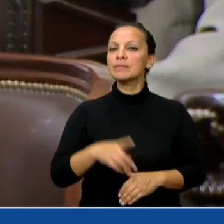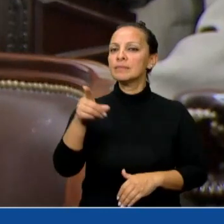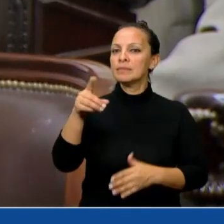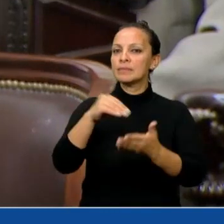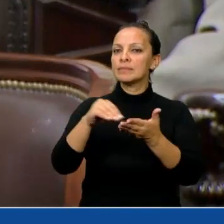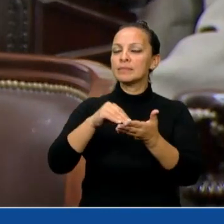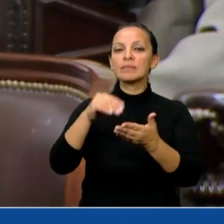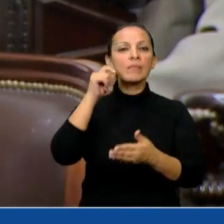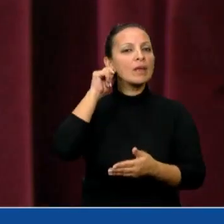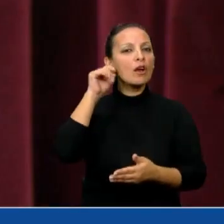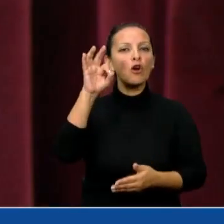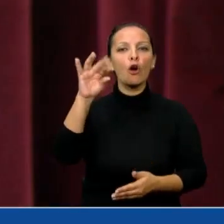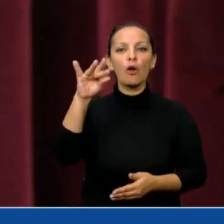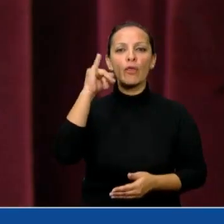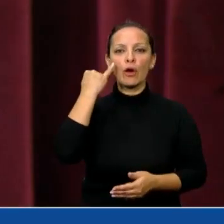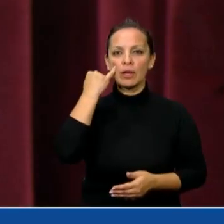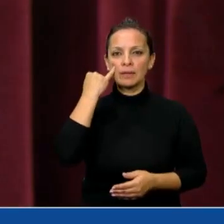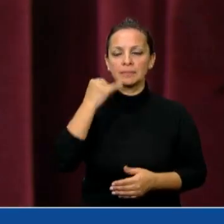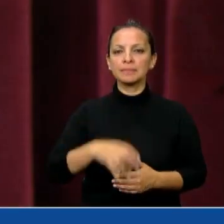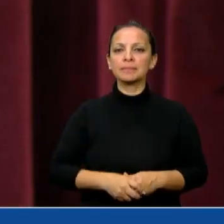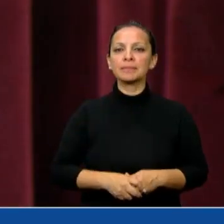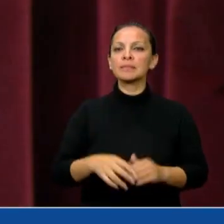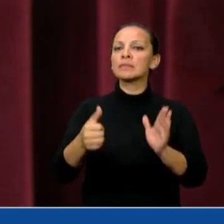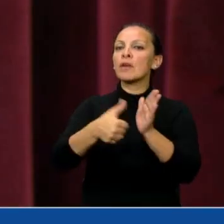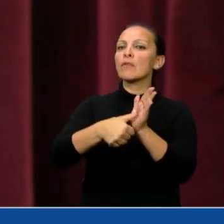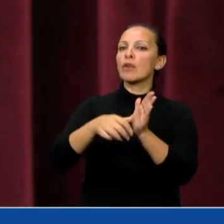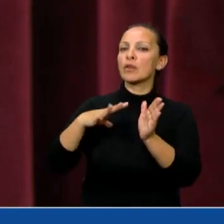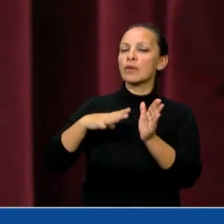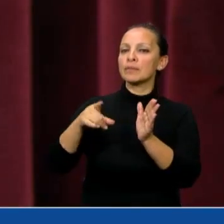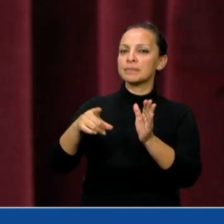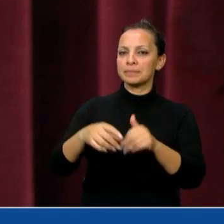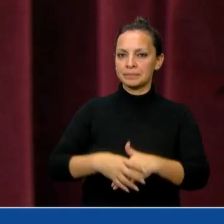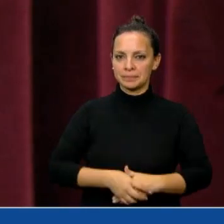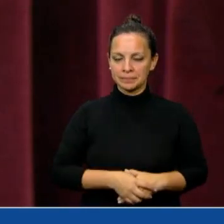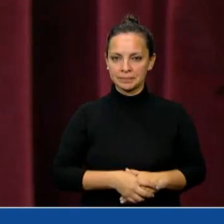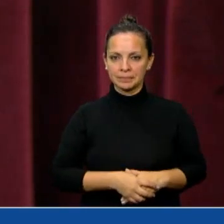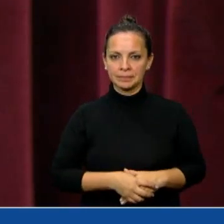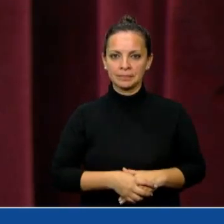Diputado Lucas Godoy, marque el voto.